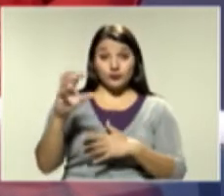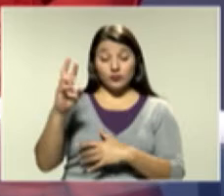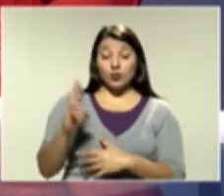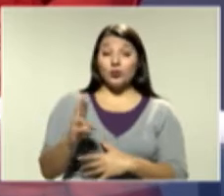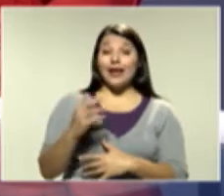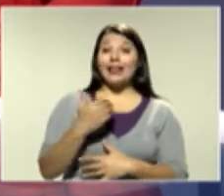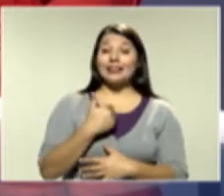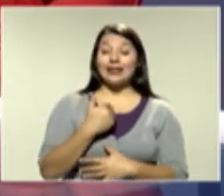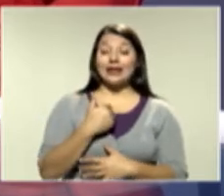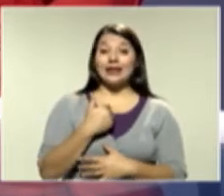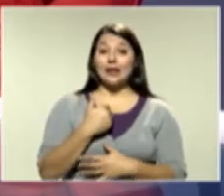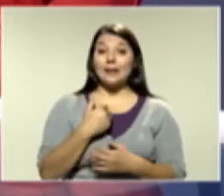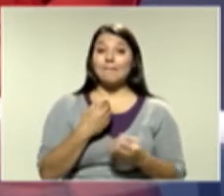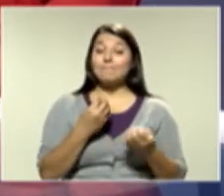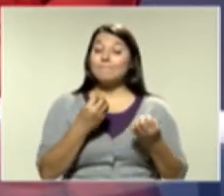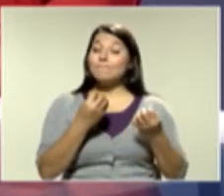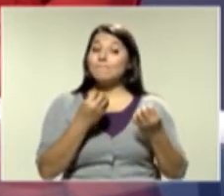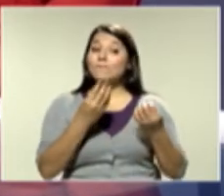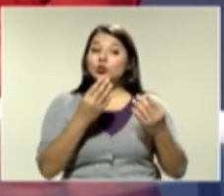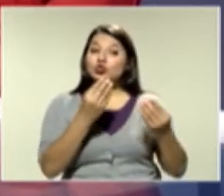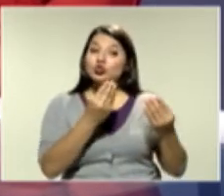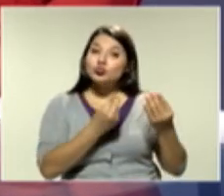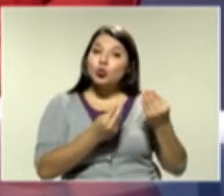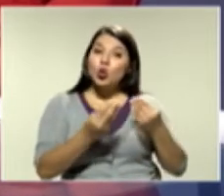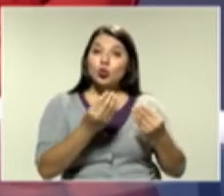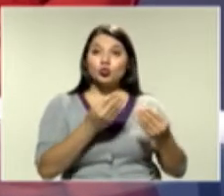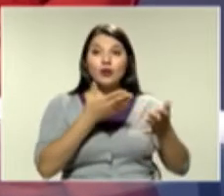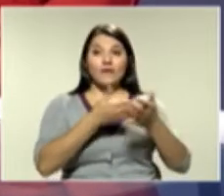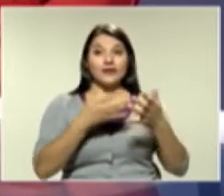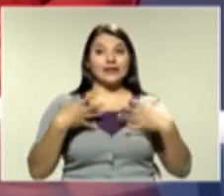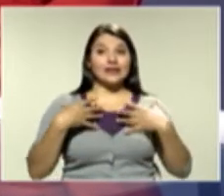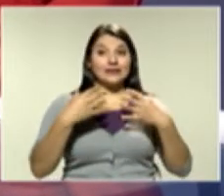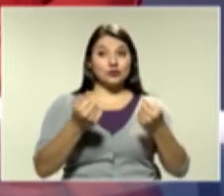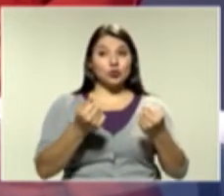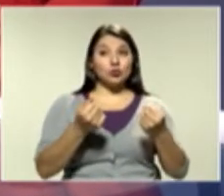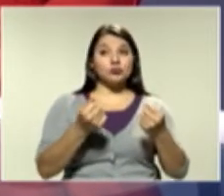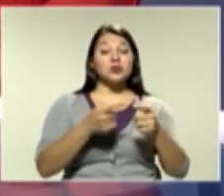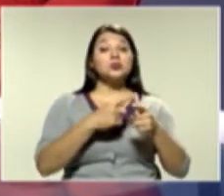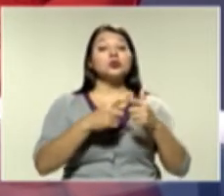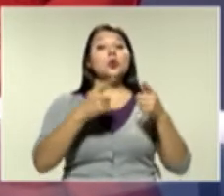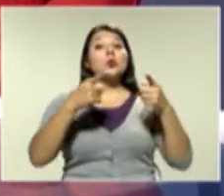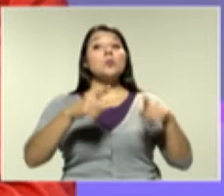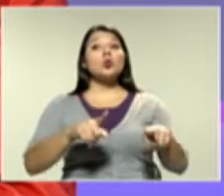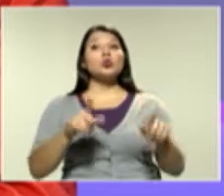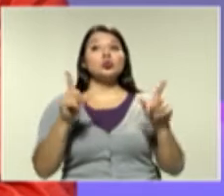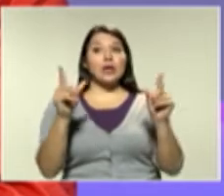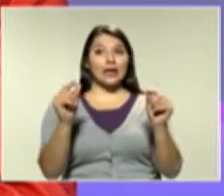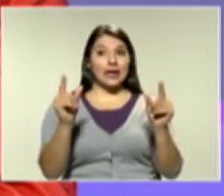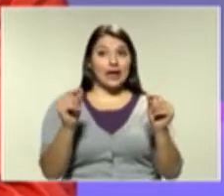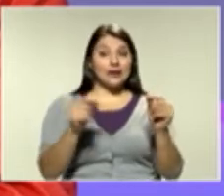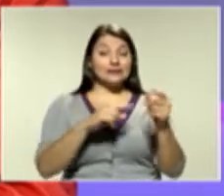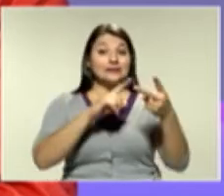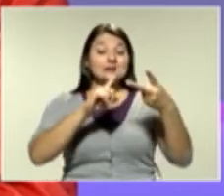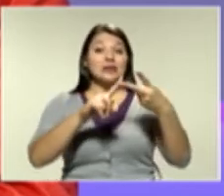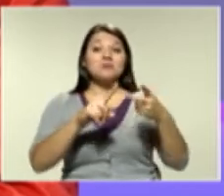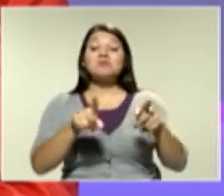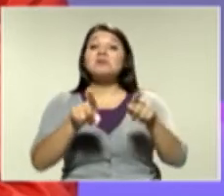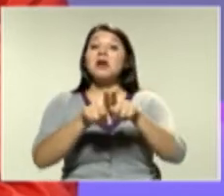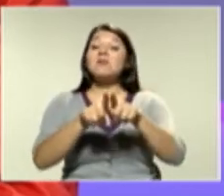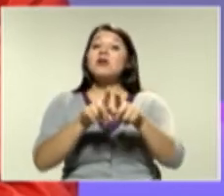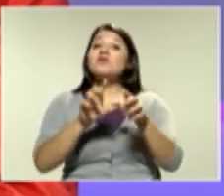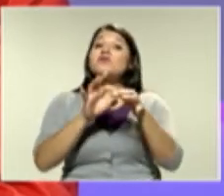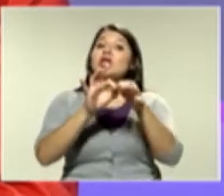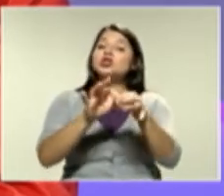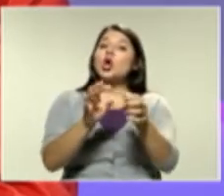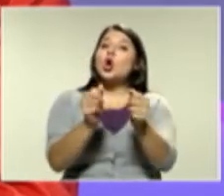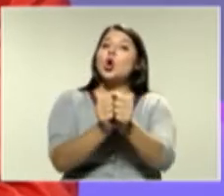tienen una serie de efectos, ¿verdad? Producen cáncer, diferentes tipos de cáncer, están asociadas con la